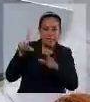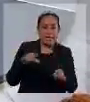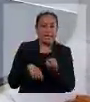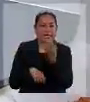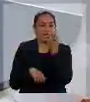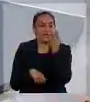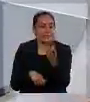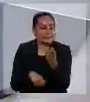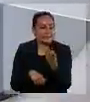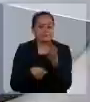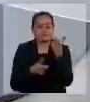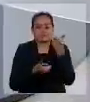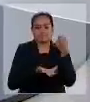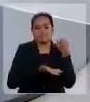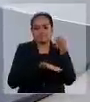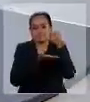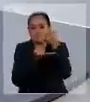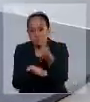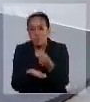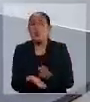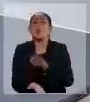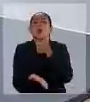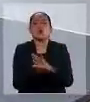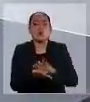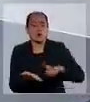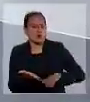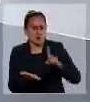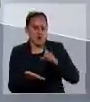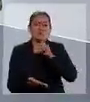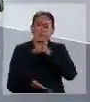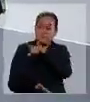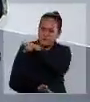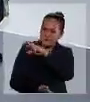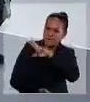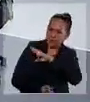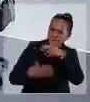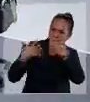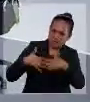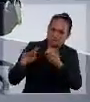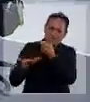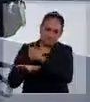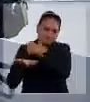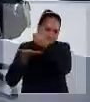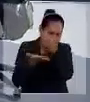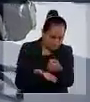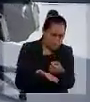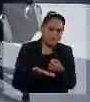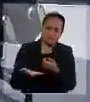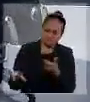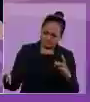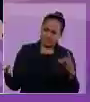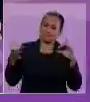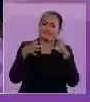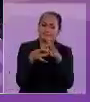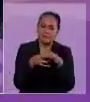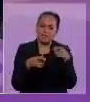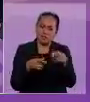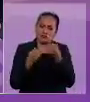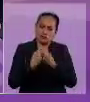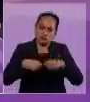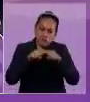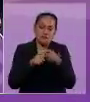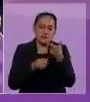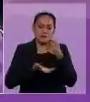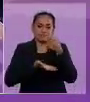que invertir, no solamente recurso público, sino también privado. Hay que dejarle a la iniciativa privada también esa condición. Gracias, candidato